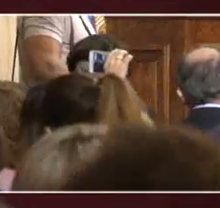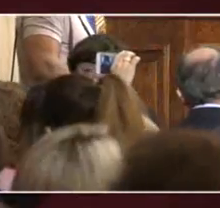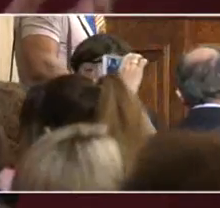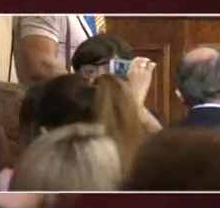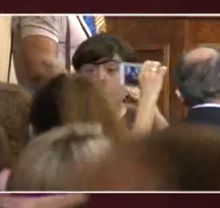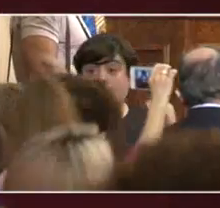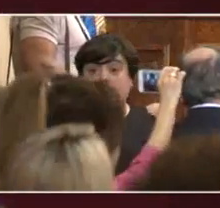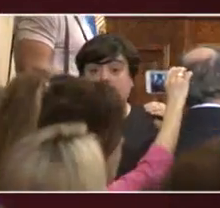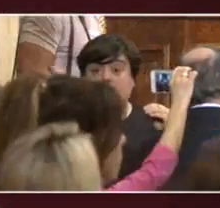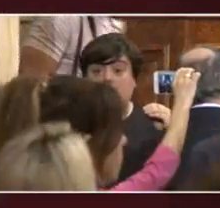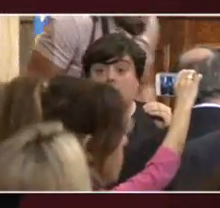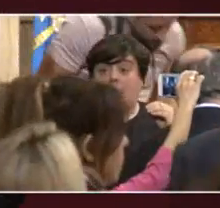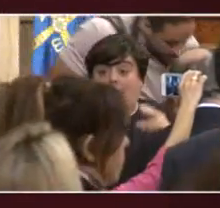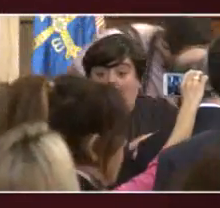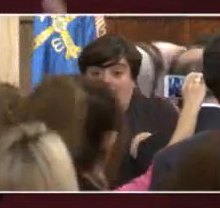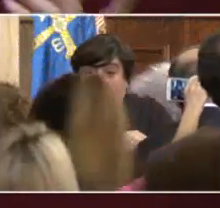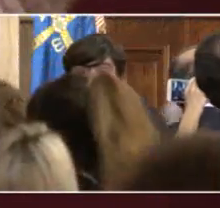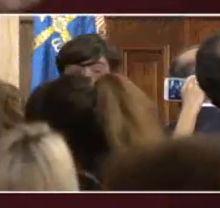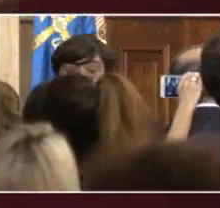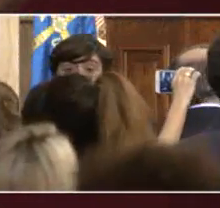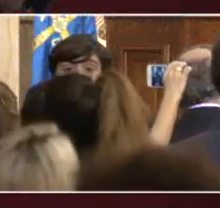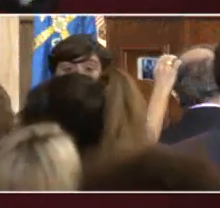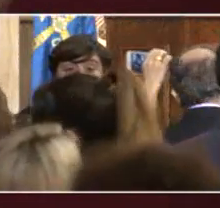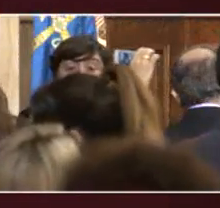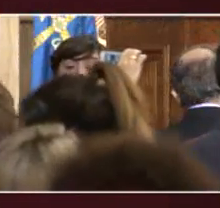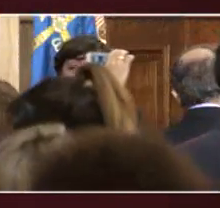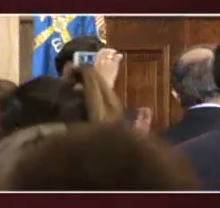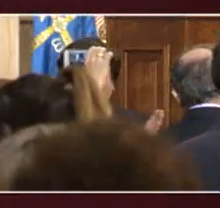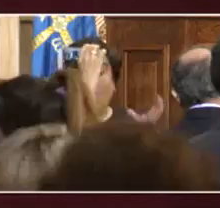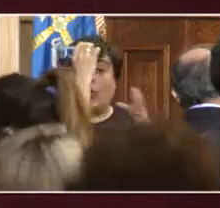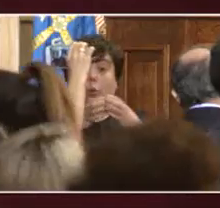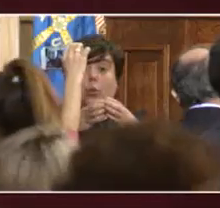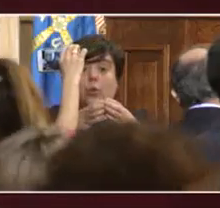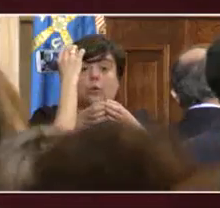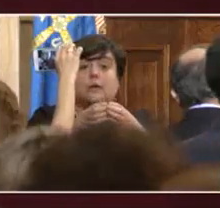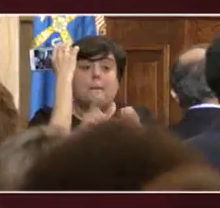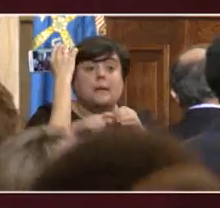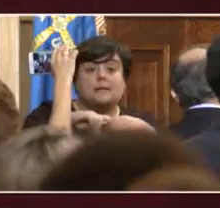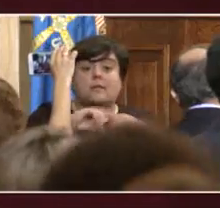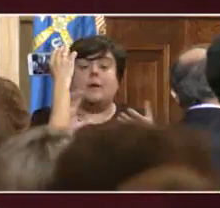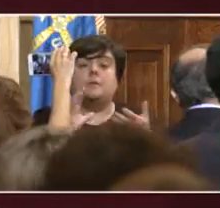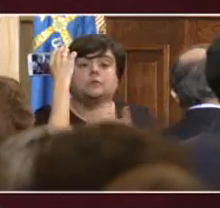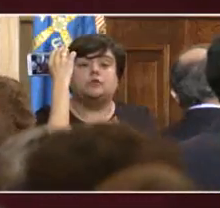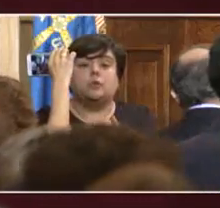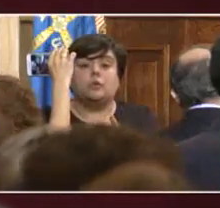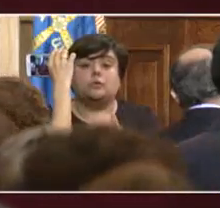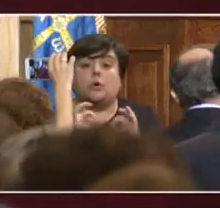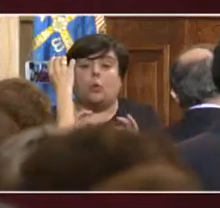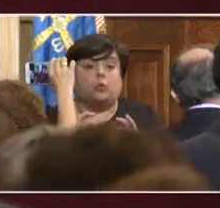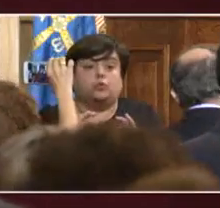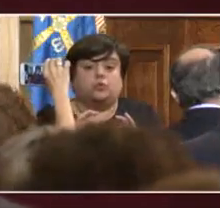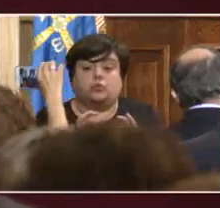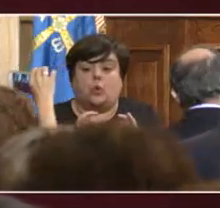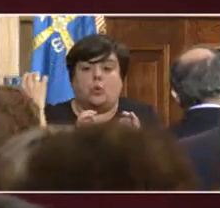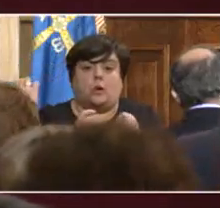donde había al final una masa coral donde participábamos todos los coros que interveníamos y en cuyo repertorio,